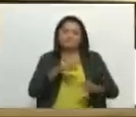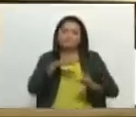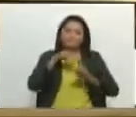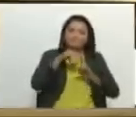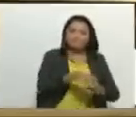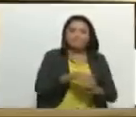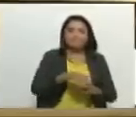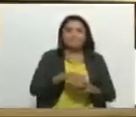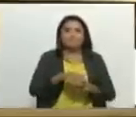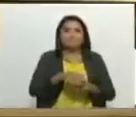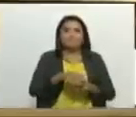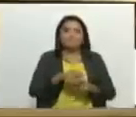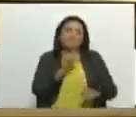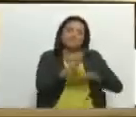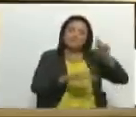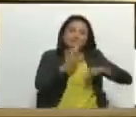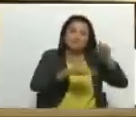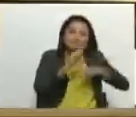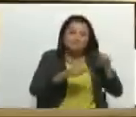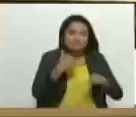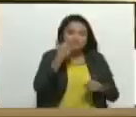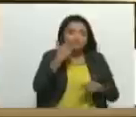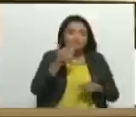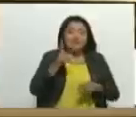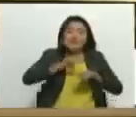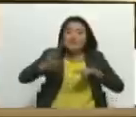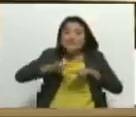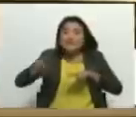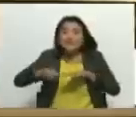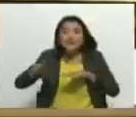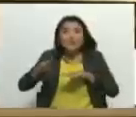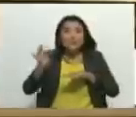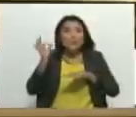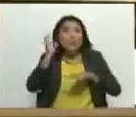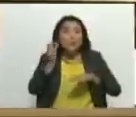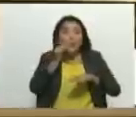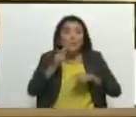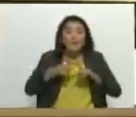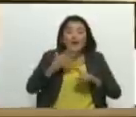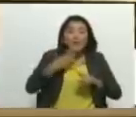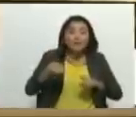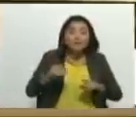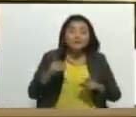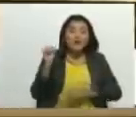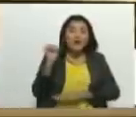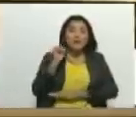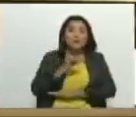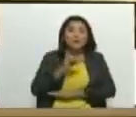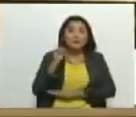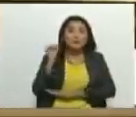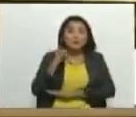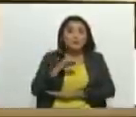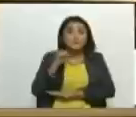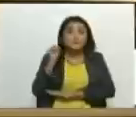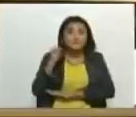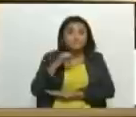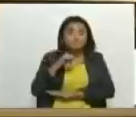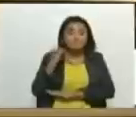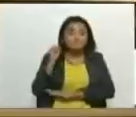a niñas, niños, adolescentes con la condición de trastorno del espectro autista.